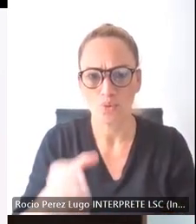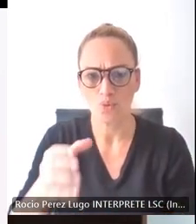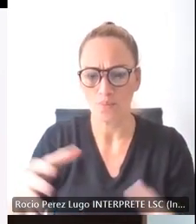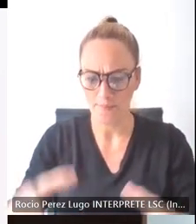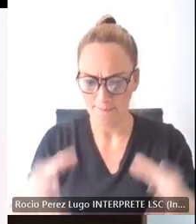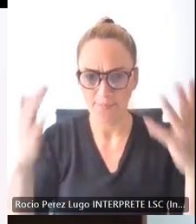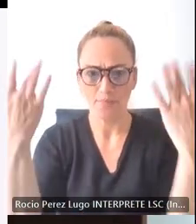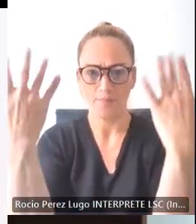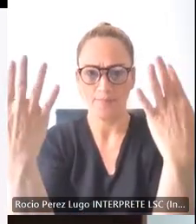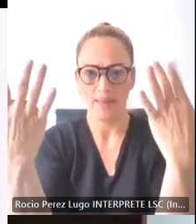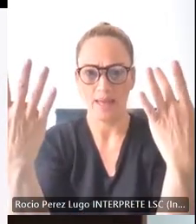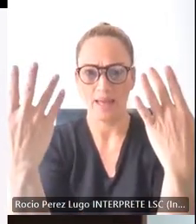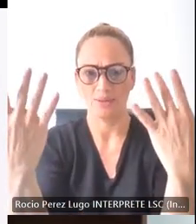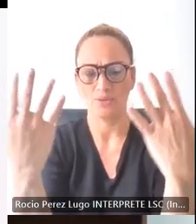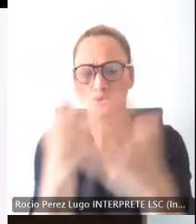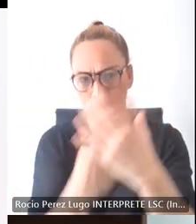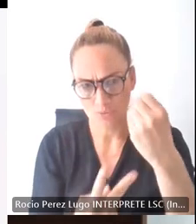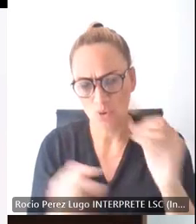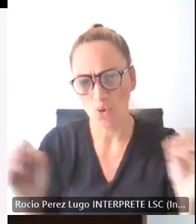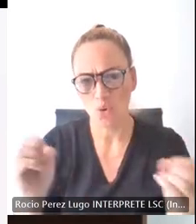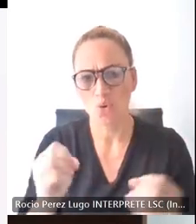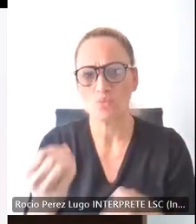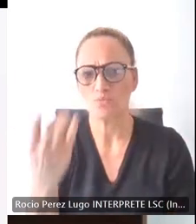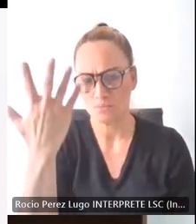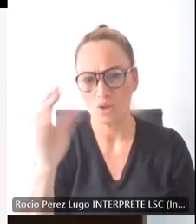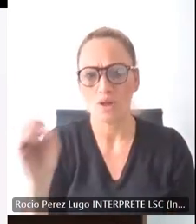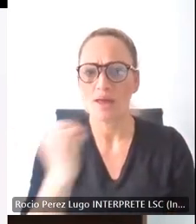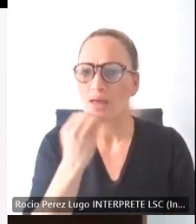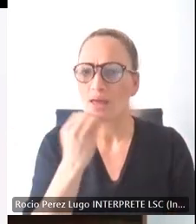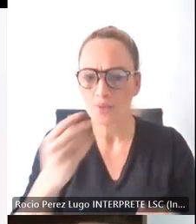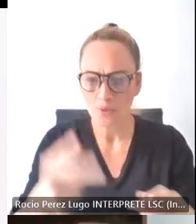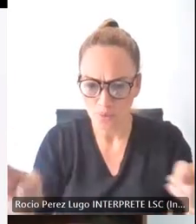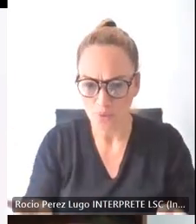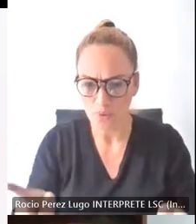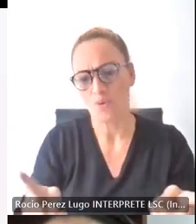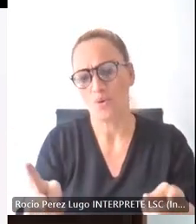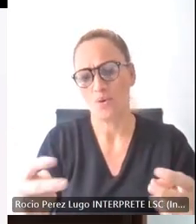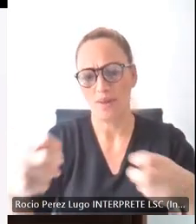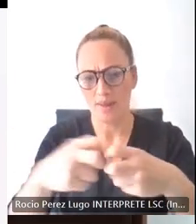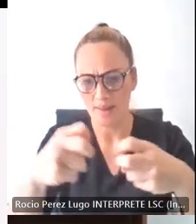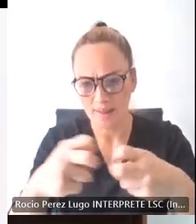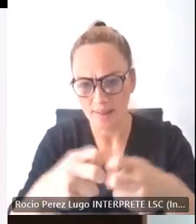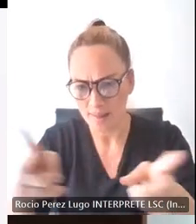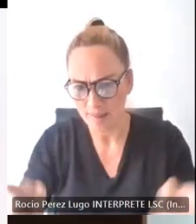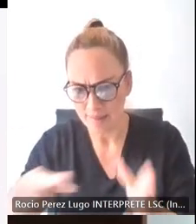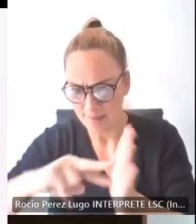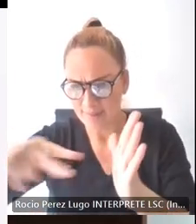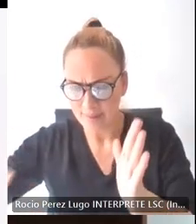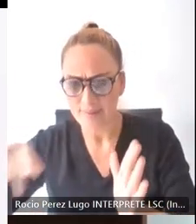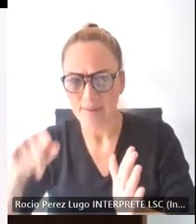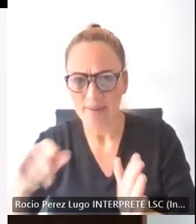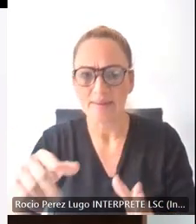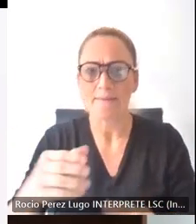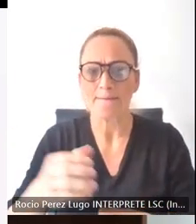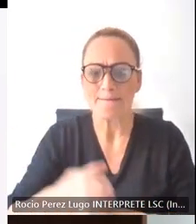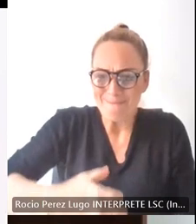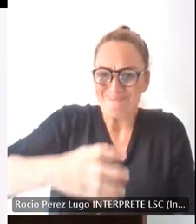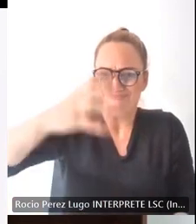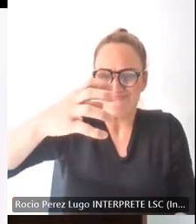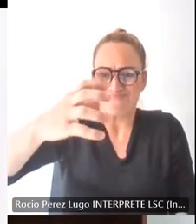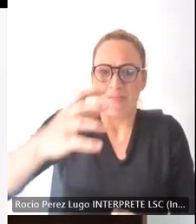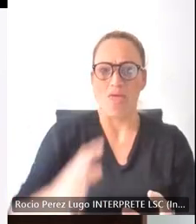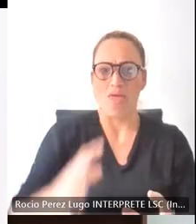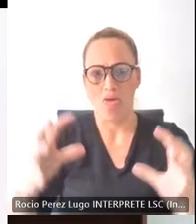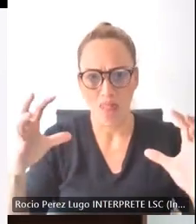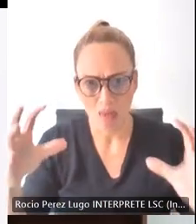porque son pesados, pero, por ejemplo, los que hay en plantas eléctricas, en cuartos técnicos, son como cilindros y